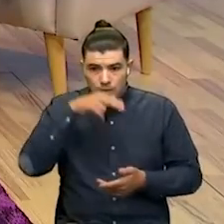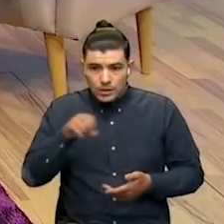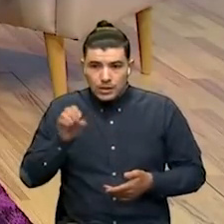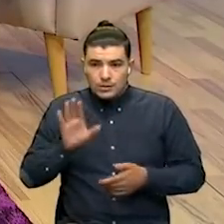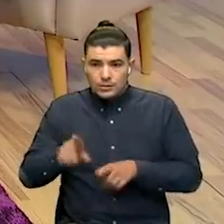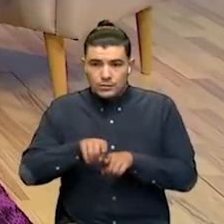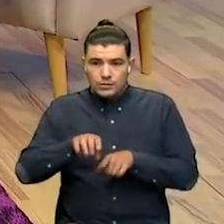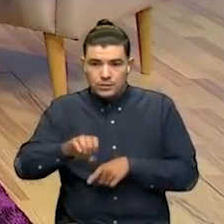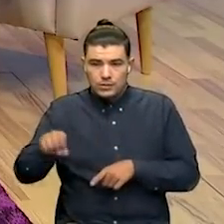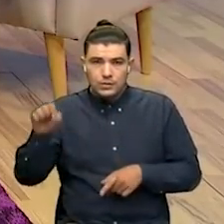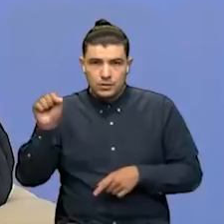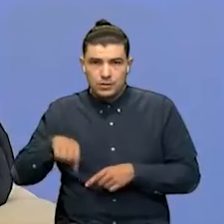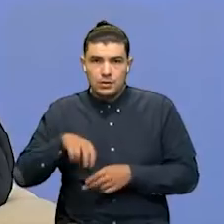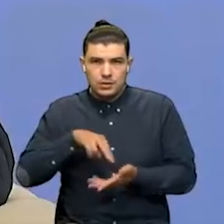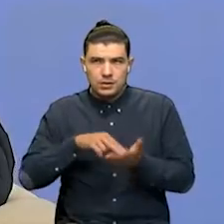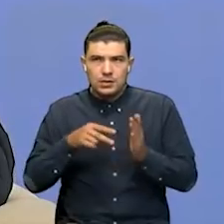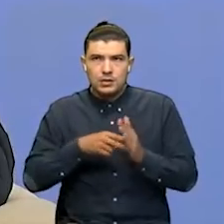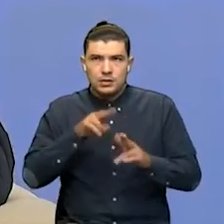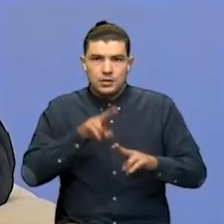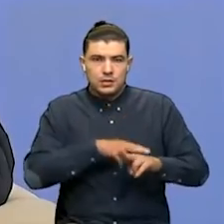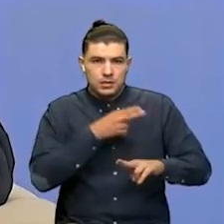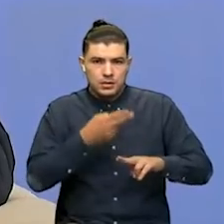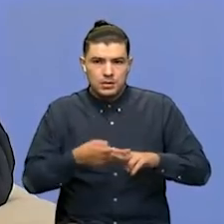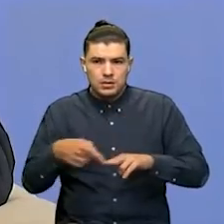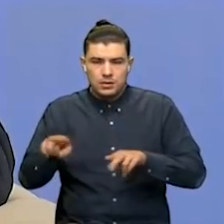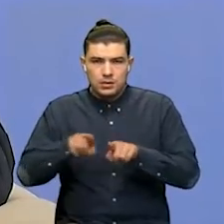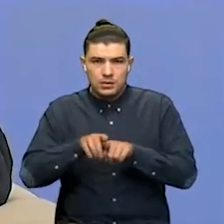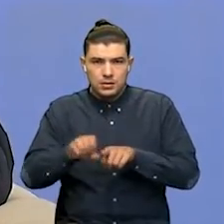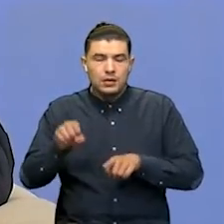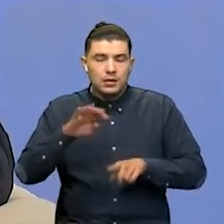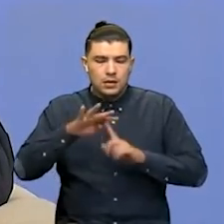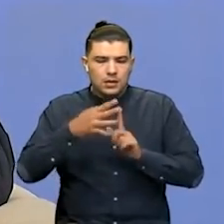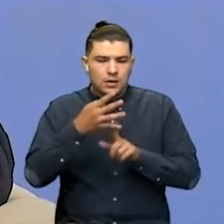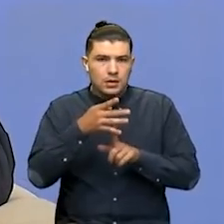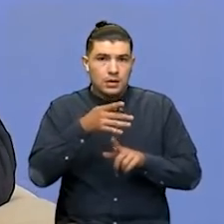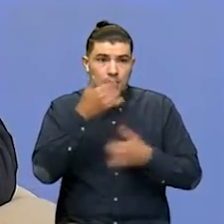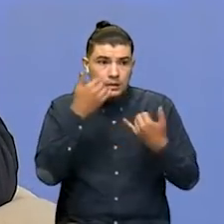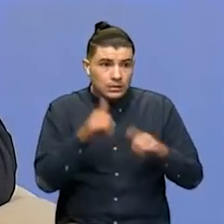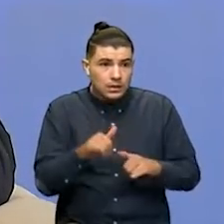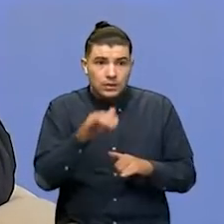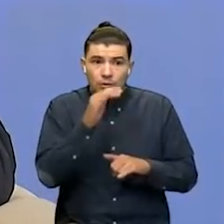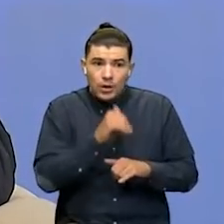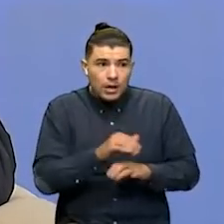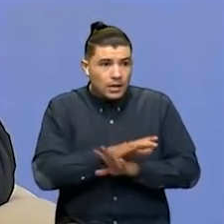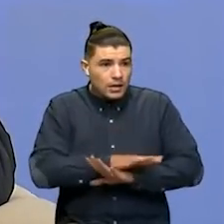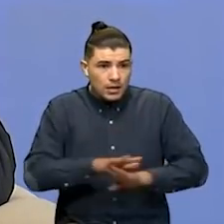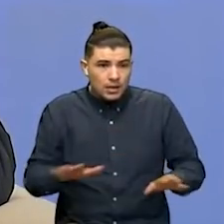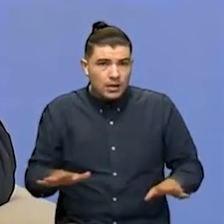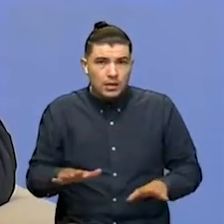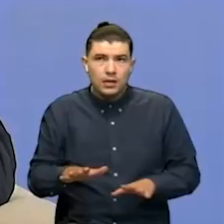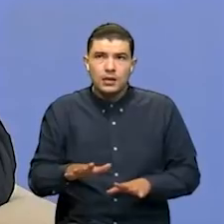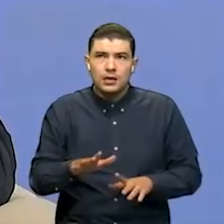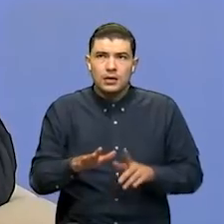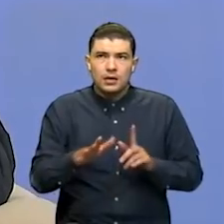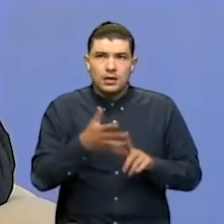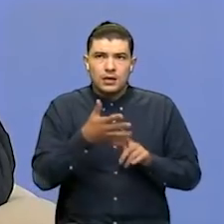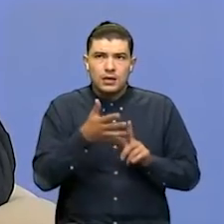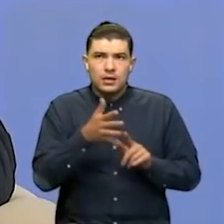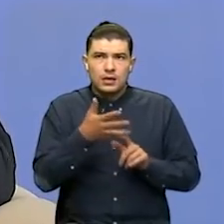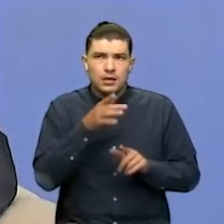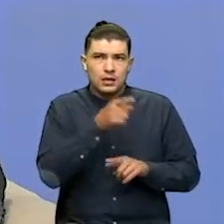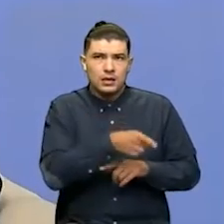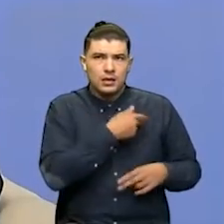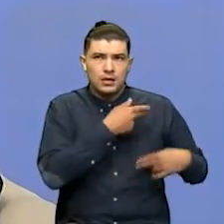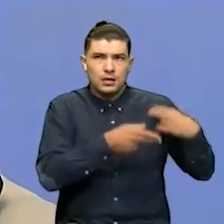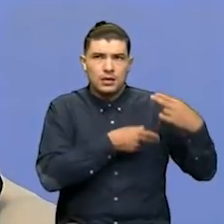hermanos, que son pues los sobrinos. Los sobrinos, exactamente, ese sería el cuarto orden. Y si definitivamente no hay ninguno de estos, el que hereda todo